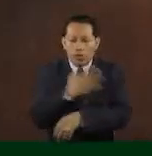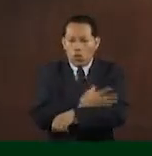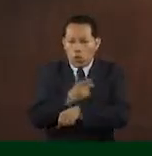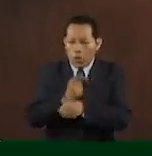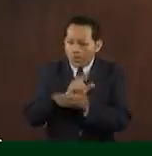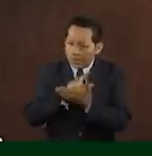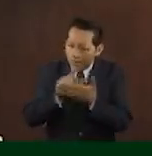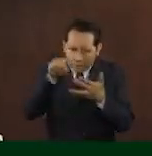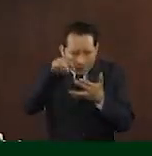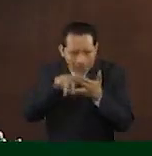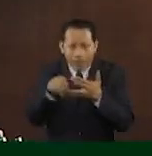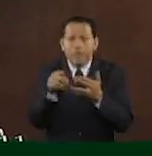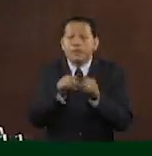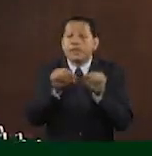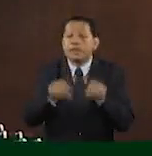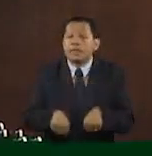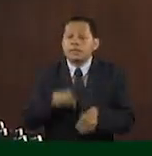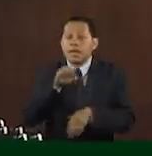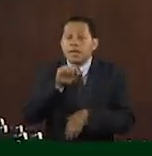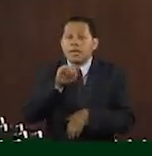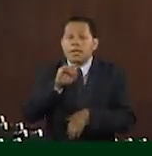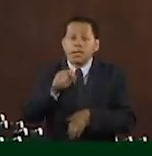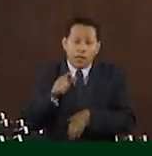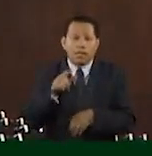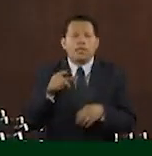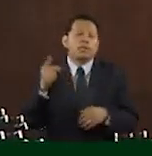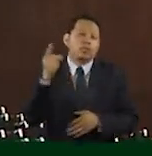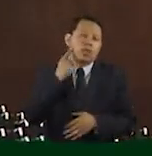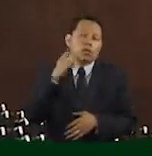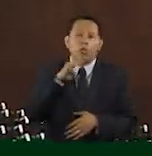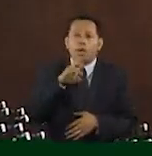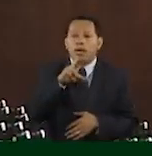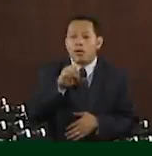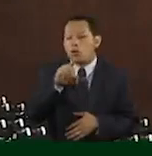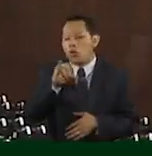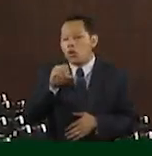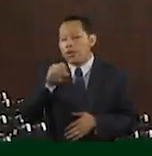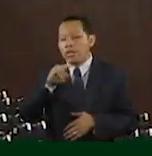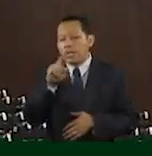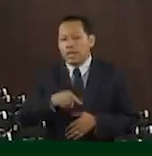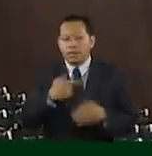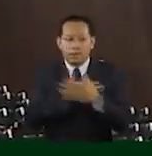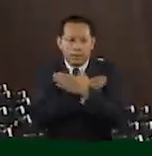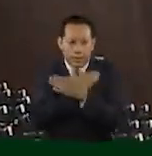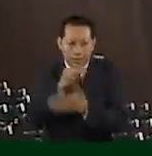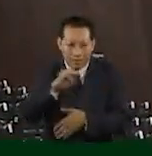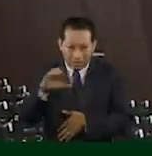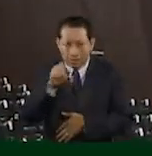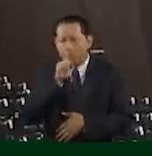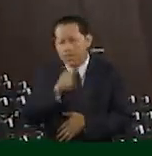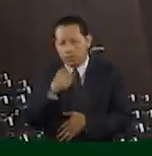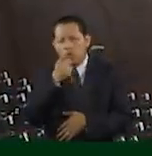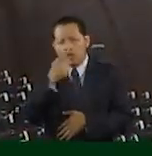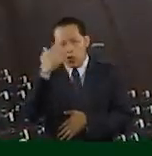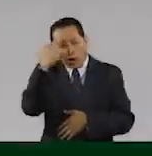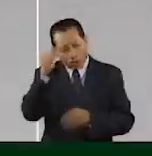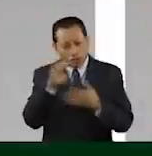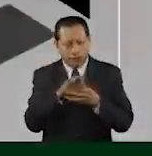de cuentas en los sistemas ejidales. El diputado Mario Rodríguez, de Movimiento Ciudadano, fundamentó el dictamen.